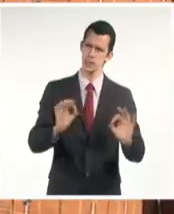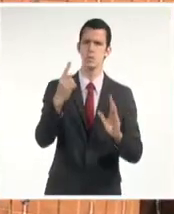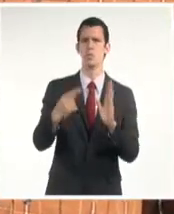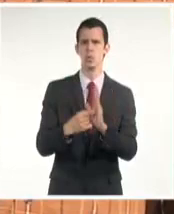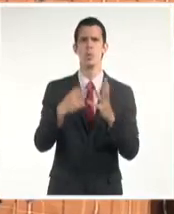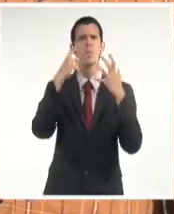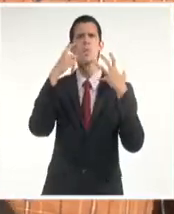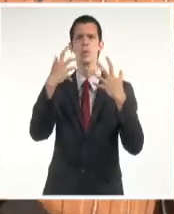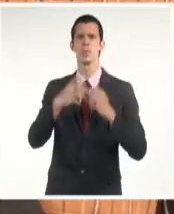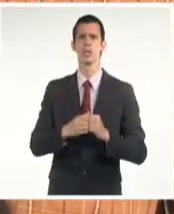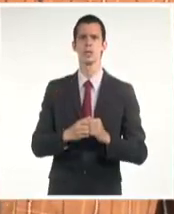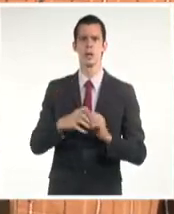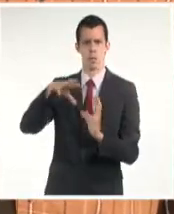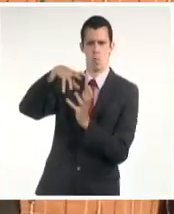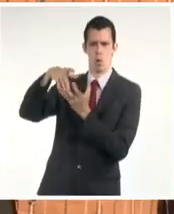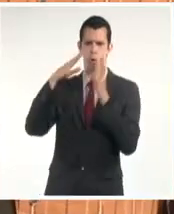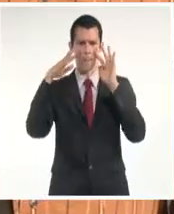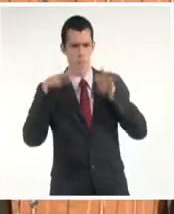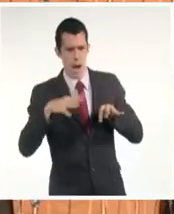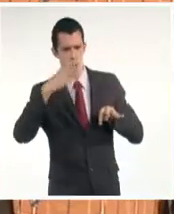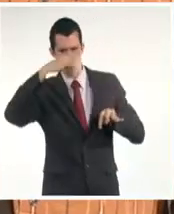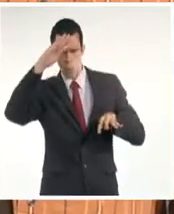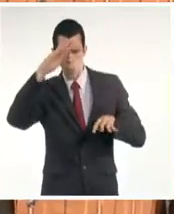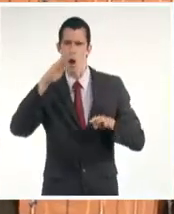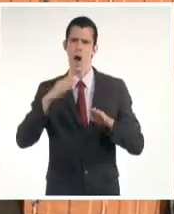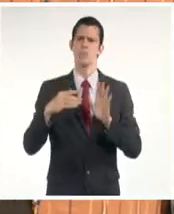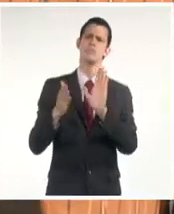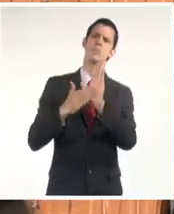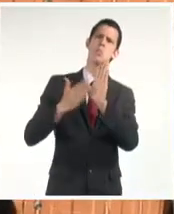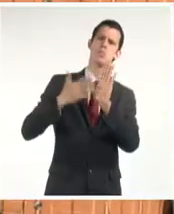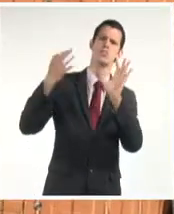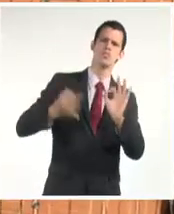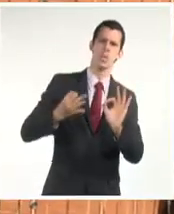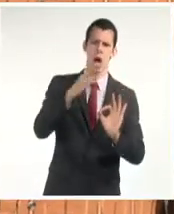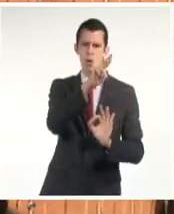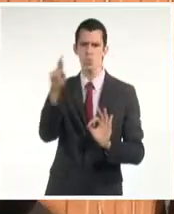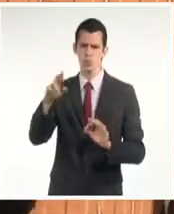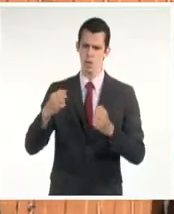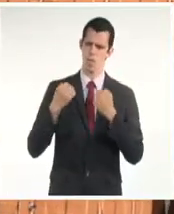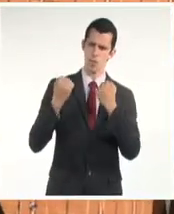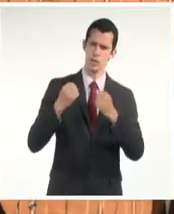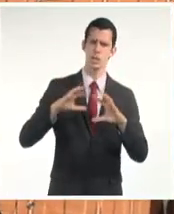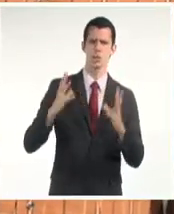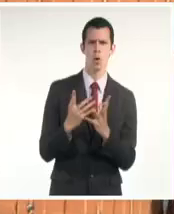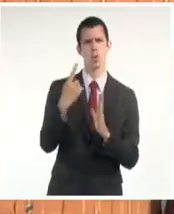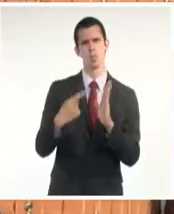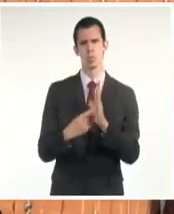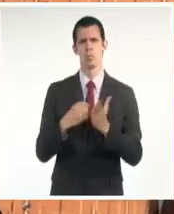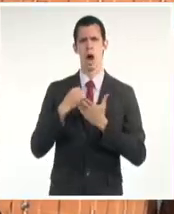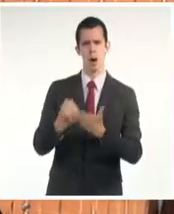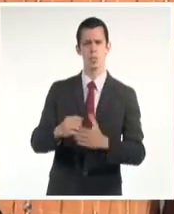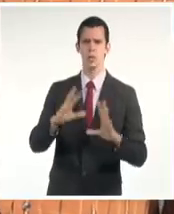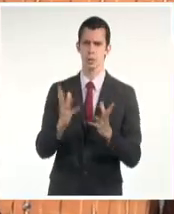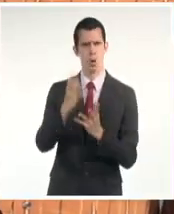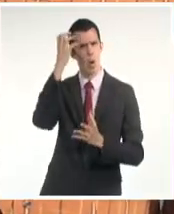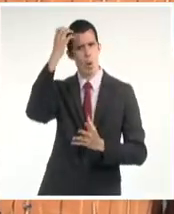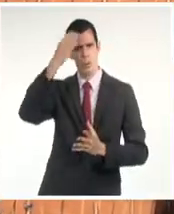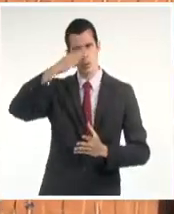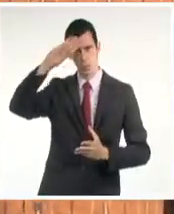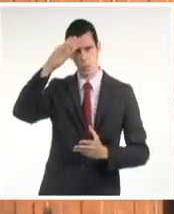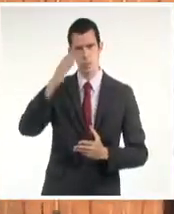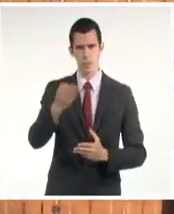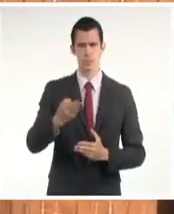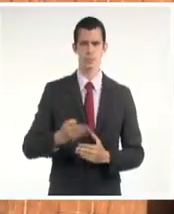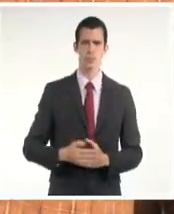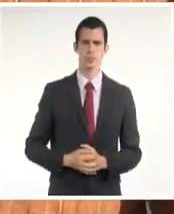alto y hacer esta manifestación, hacer este acto, esta expresión de apoyo del pueblo cubano a su